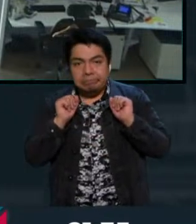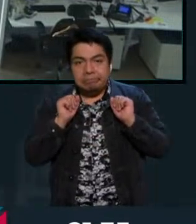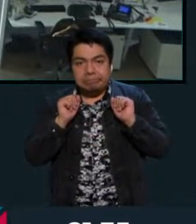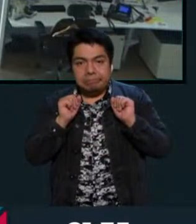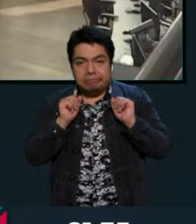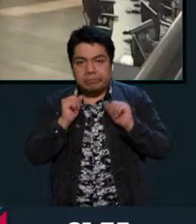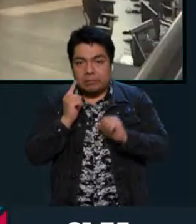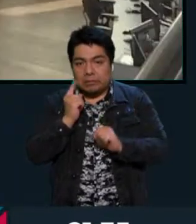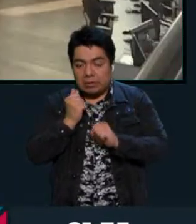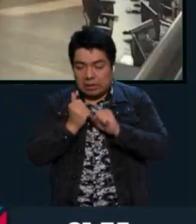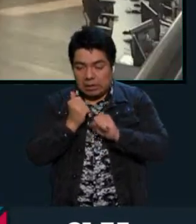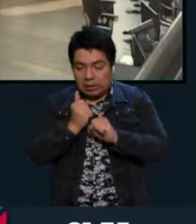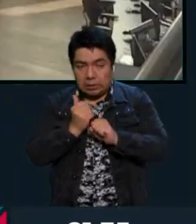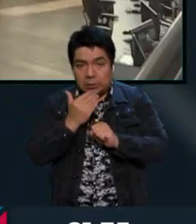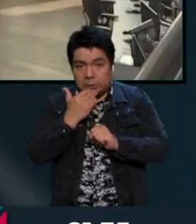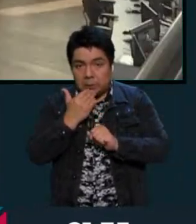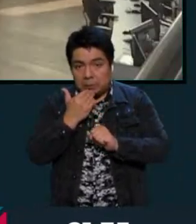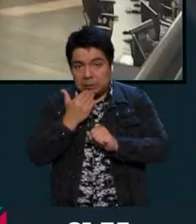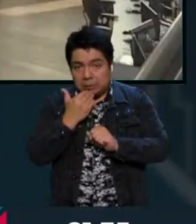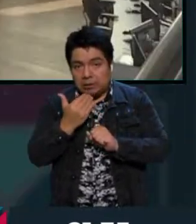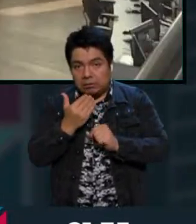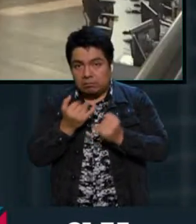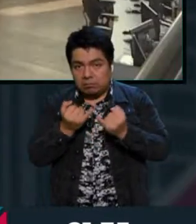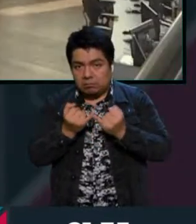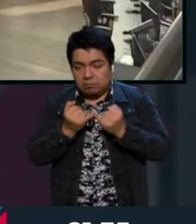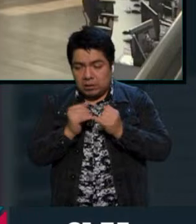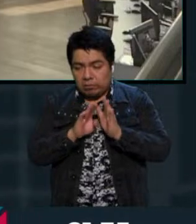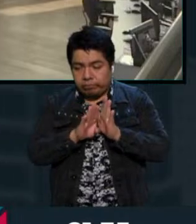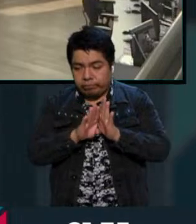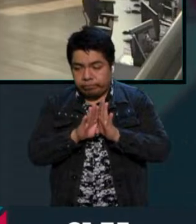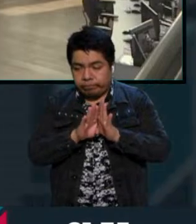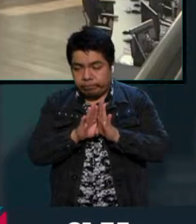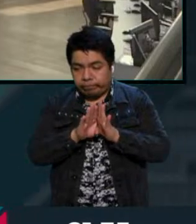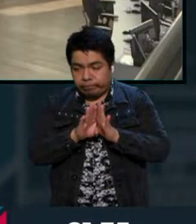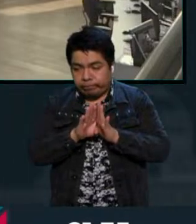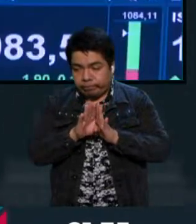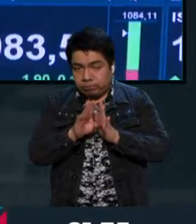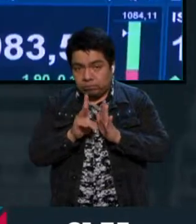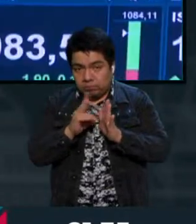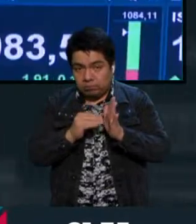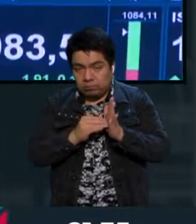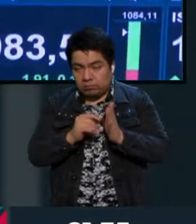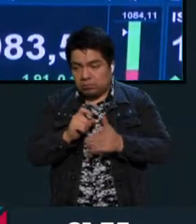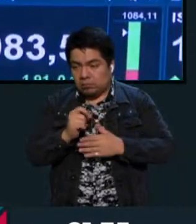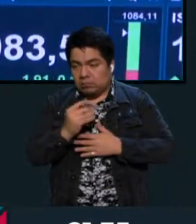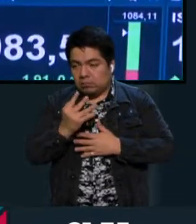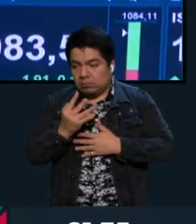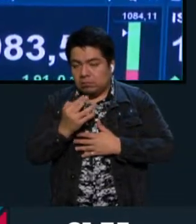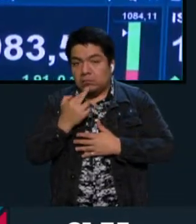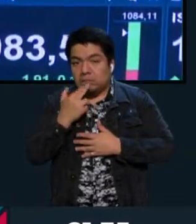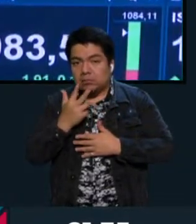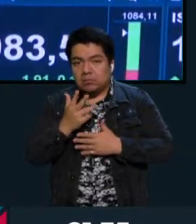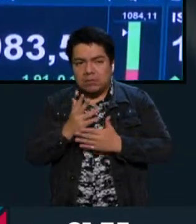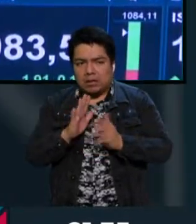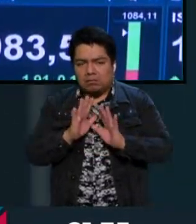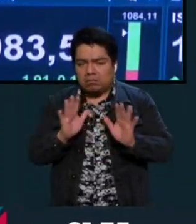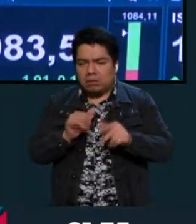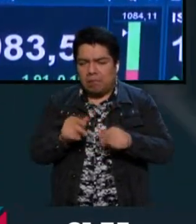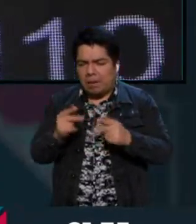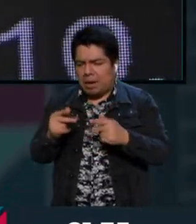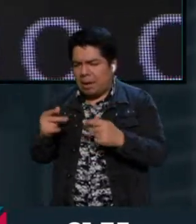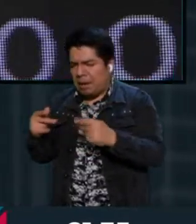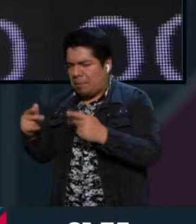buen año, ¿no? Y un buen inicio, un buen primer semestre en este 2024 y entonces deciden vender